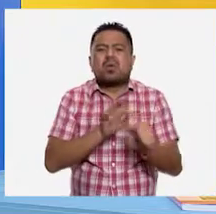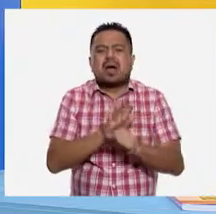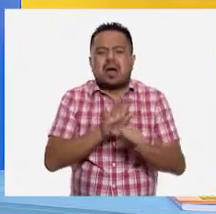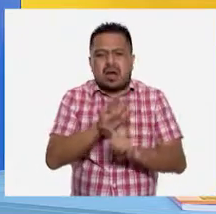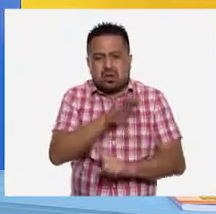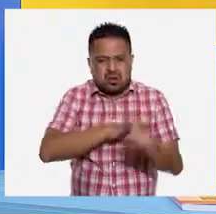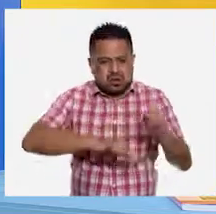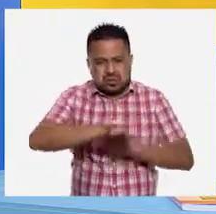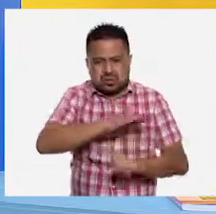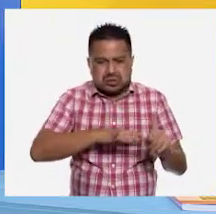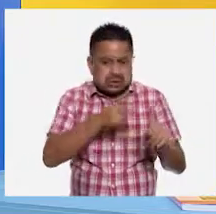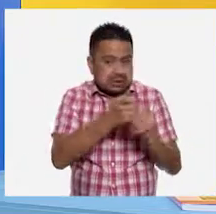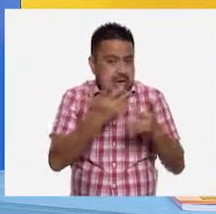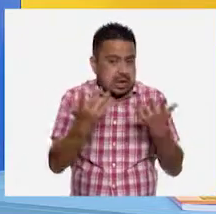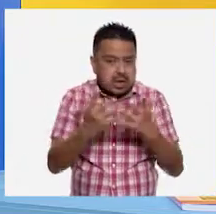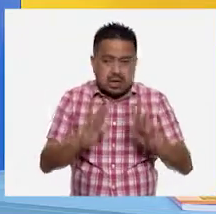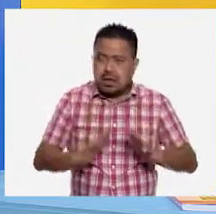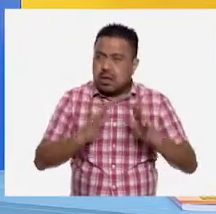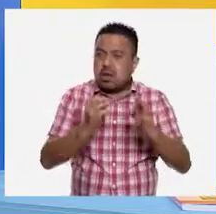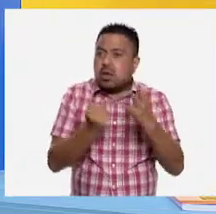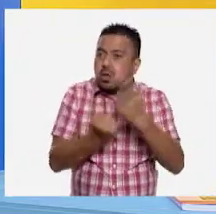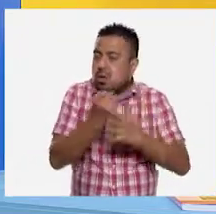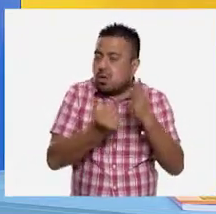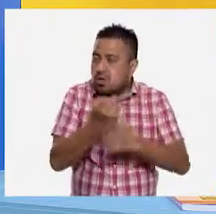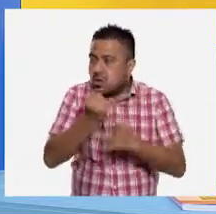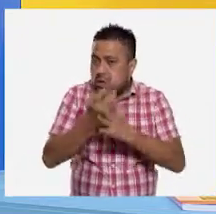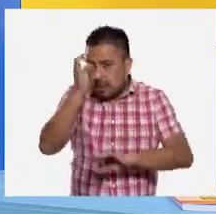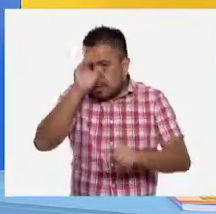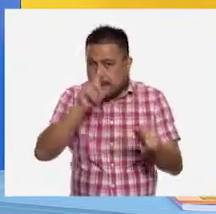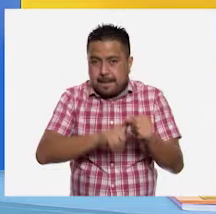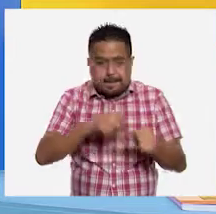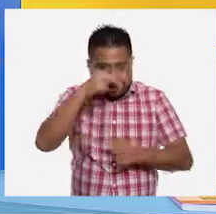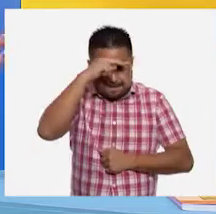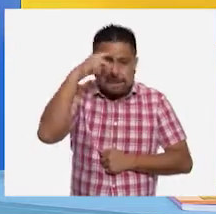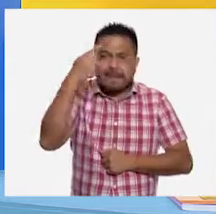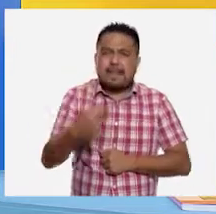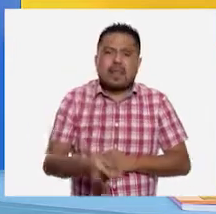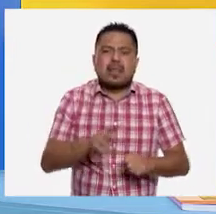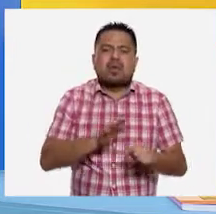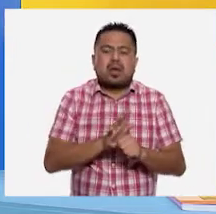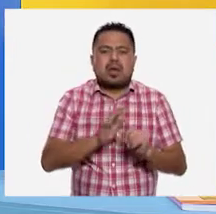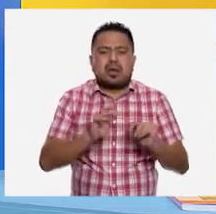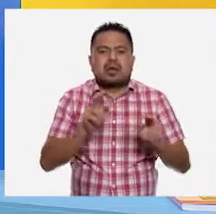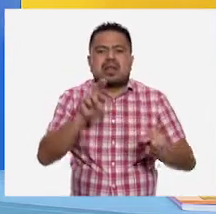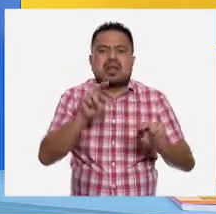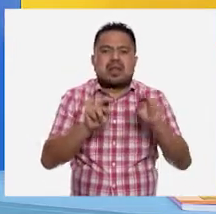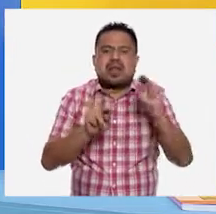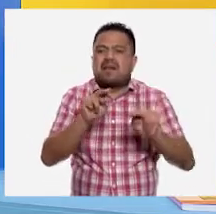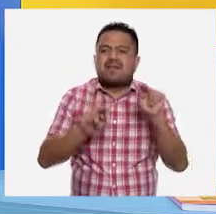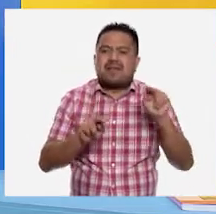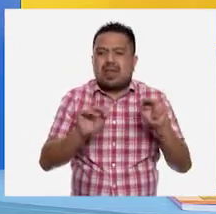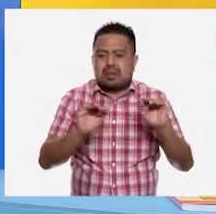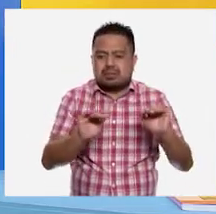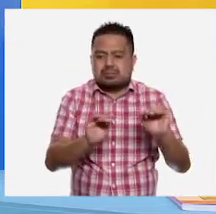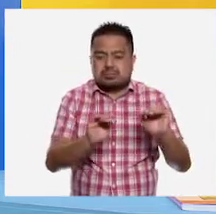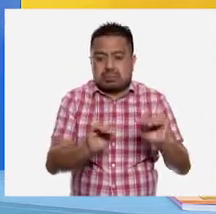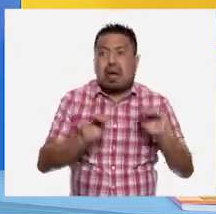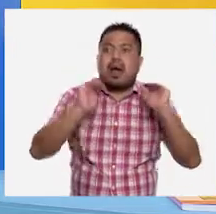este contexto que hizo surgir las nuevas expresiones culturales en México es el ascenso de las clases medias. A